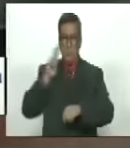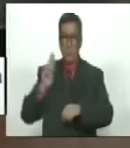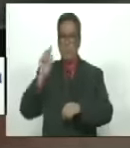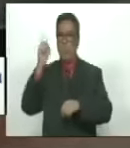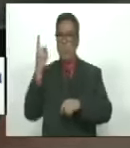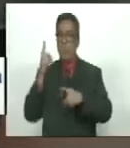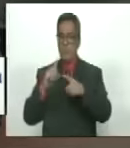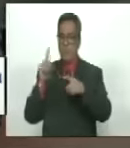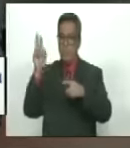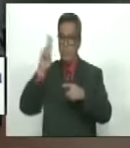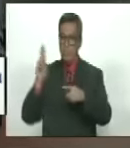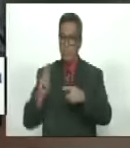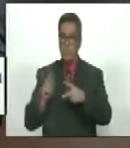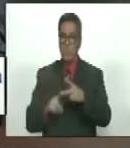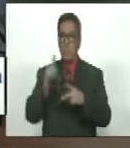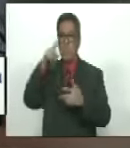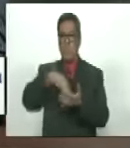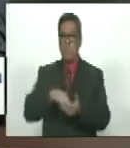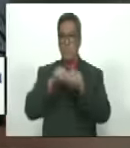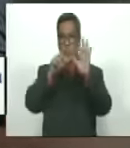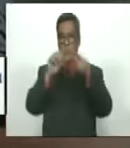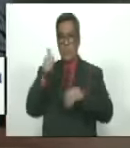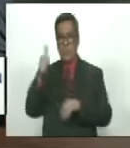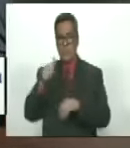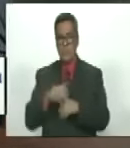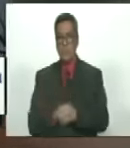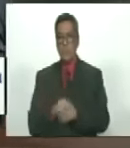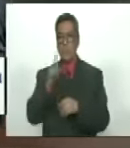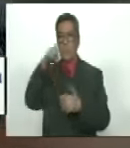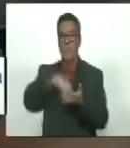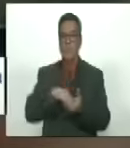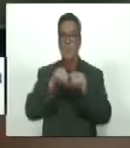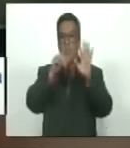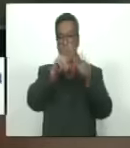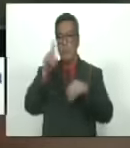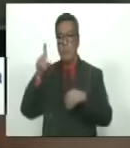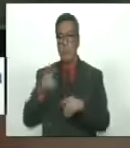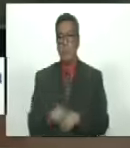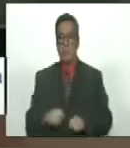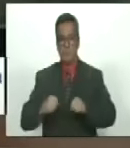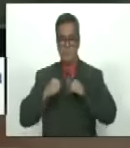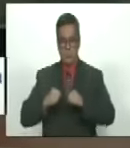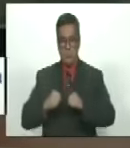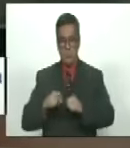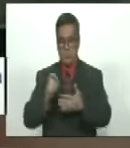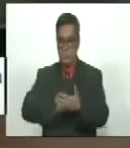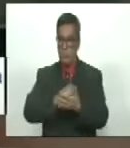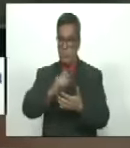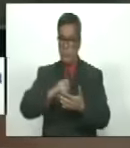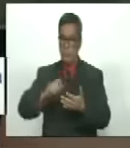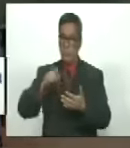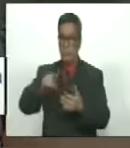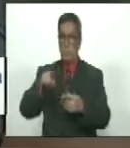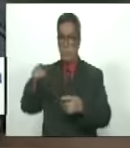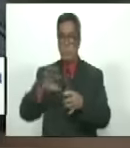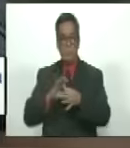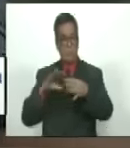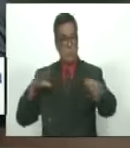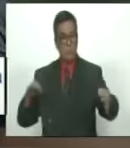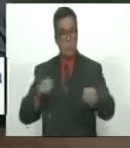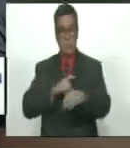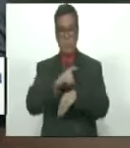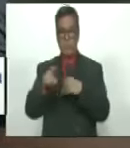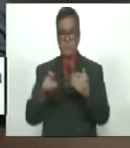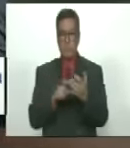primera república a partir de 1810, 1811 se consolida con la firma de aquella independencia